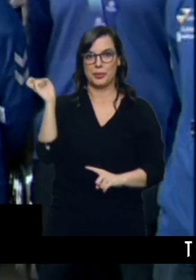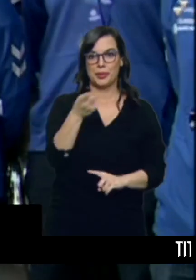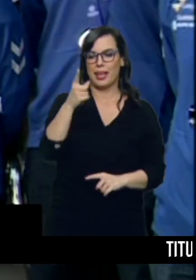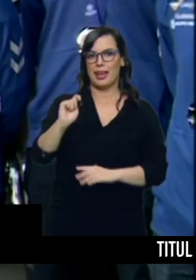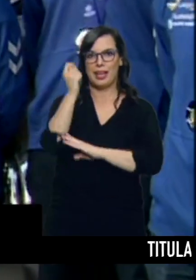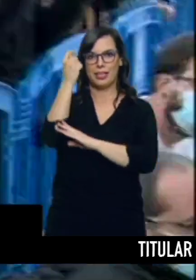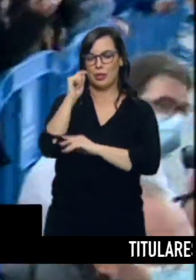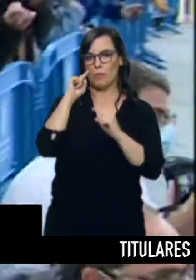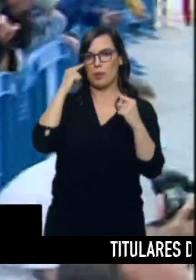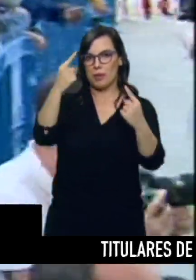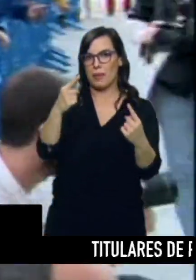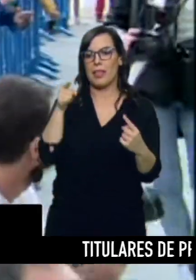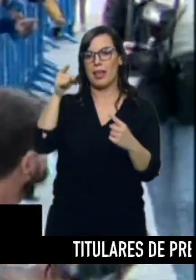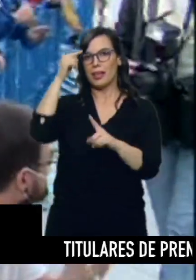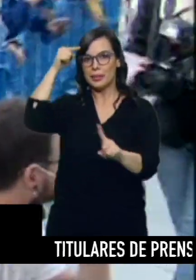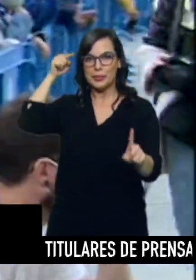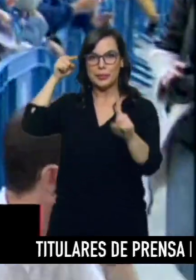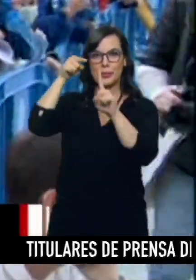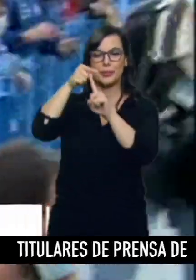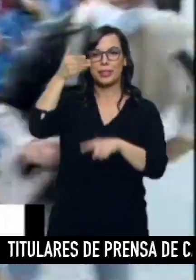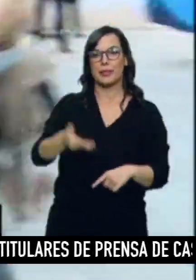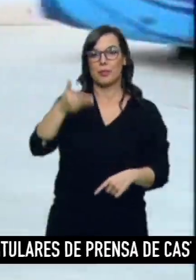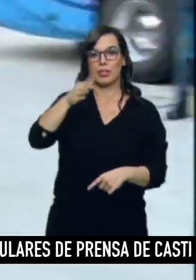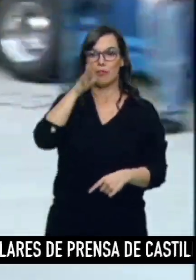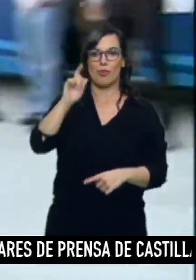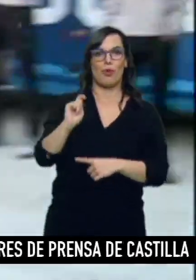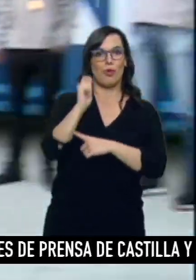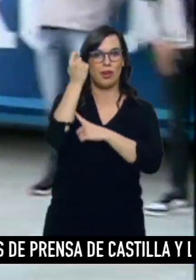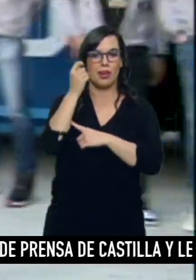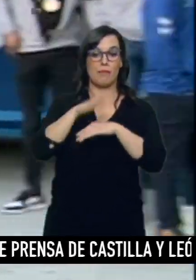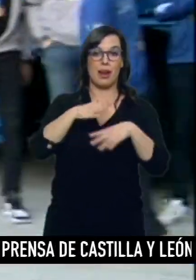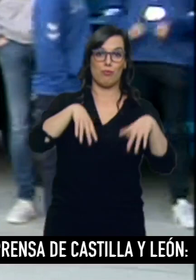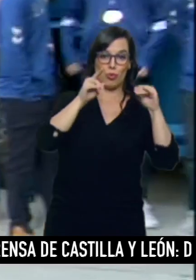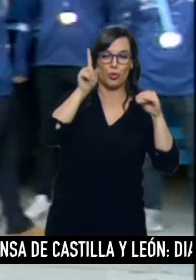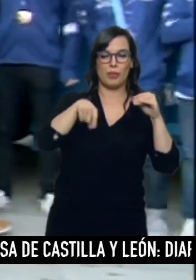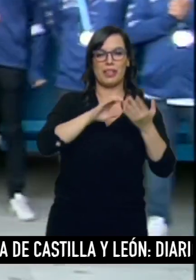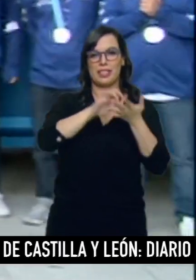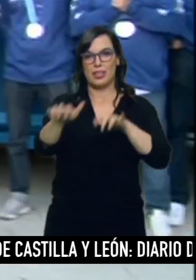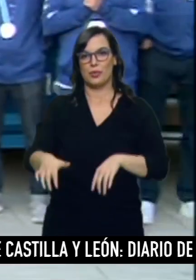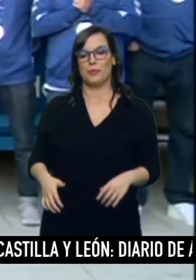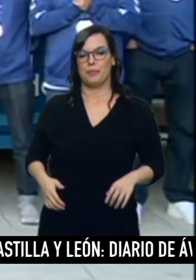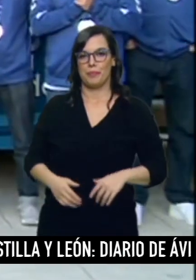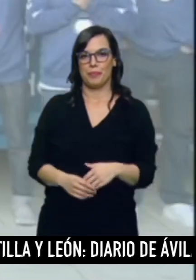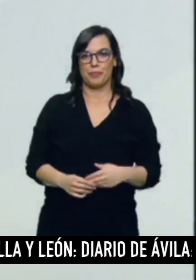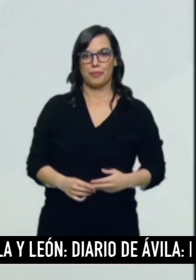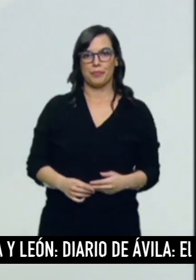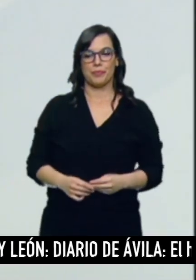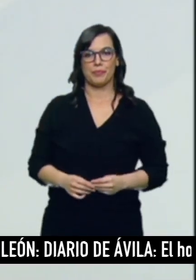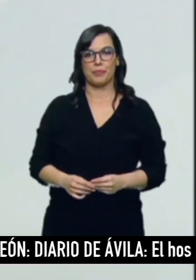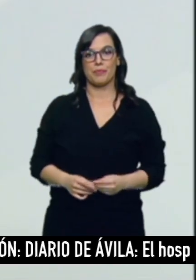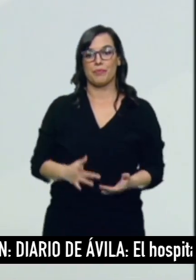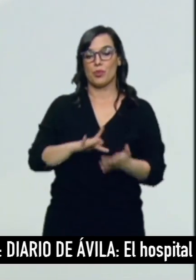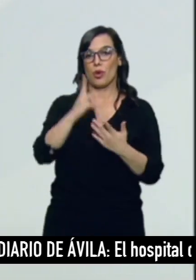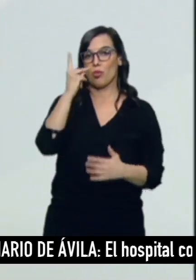equipo que sueña en grande tras esta victoria para Burgos y para Castilla y León. Ha sido un